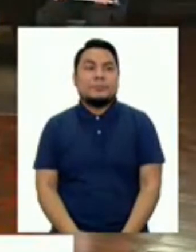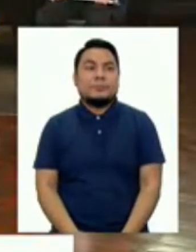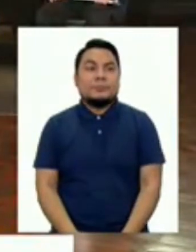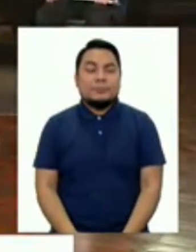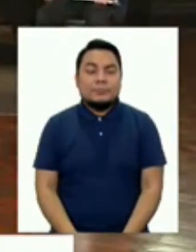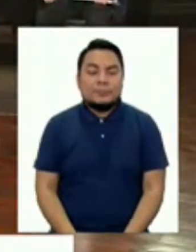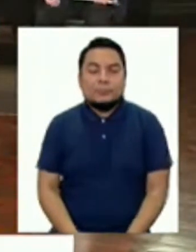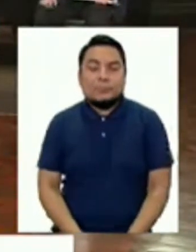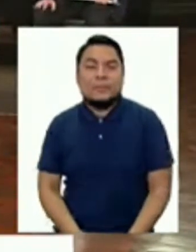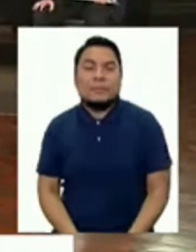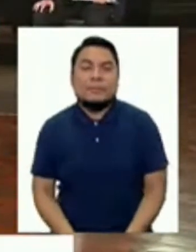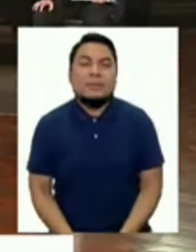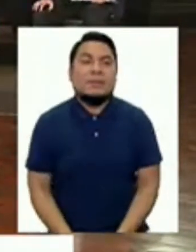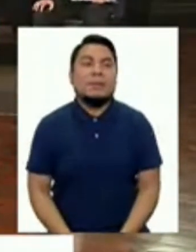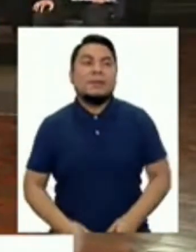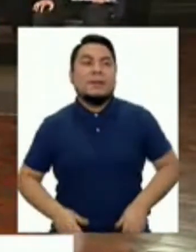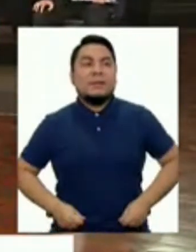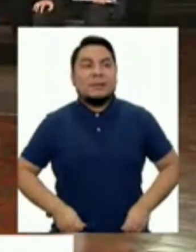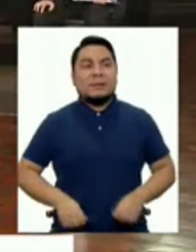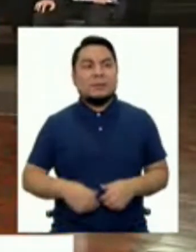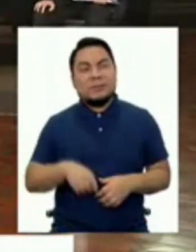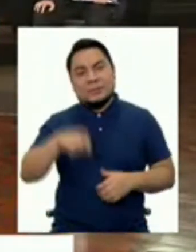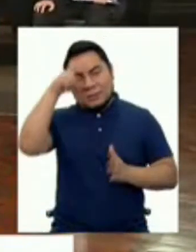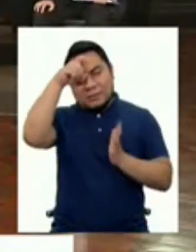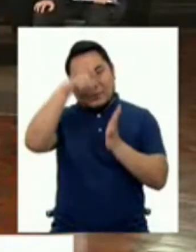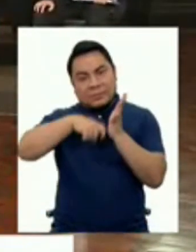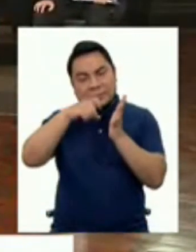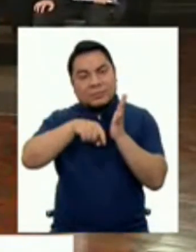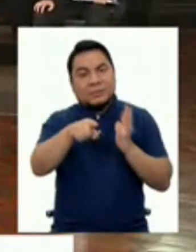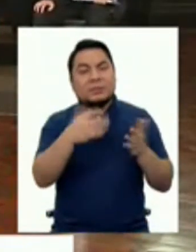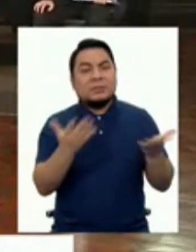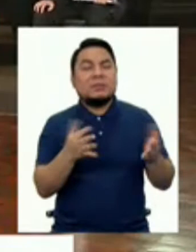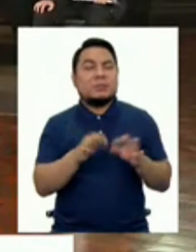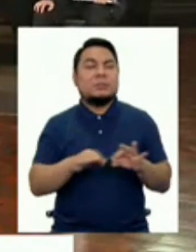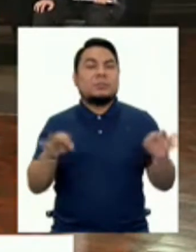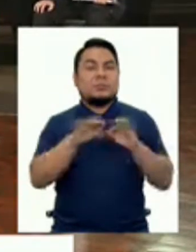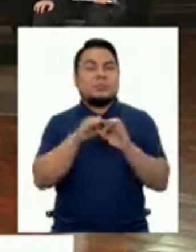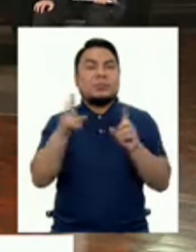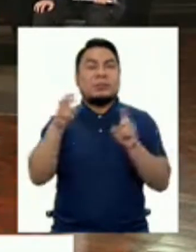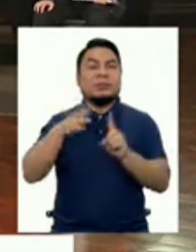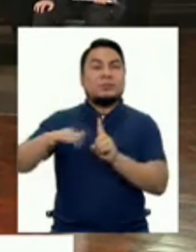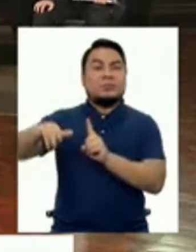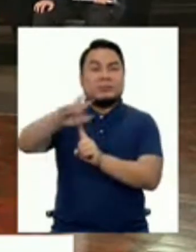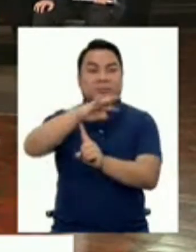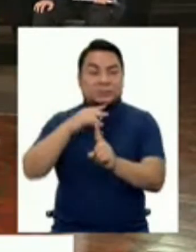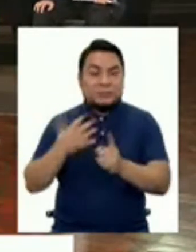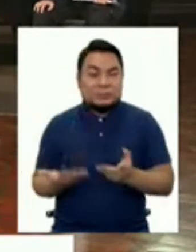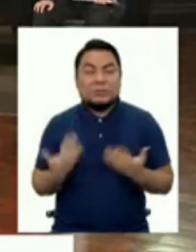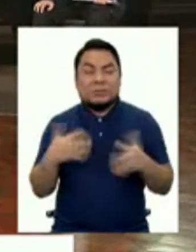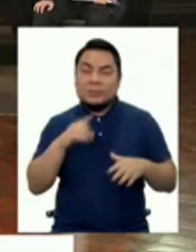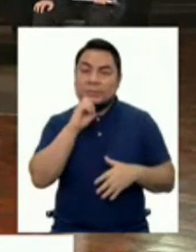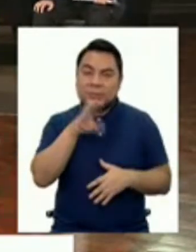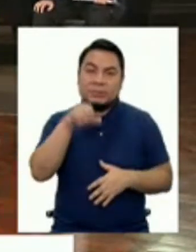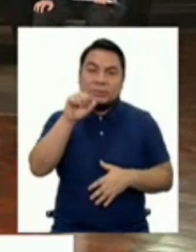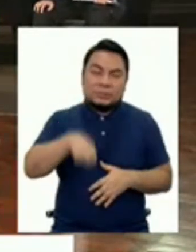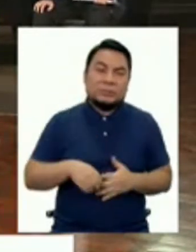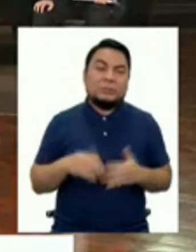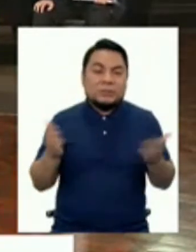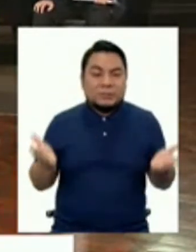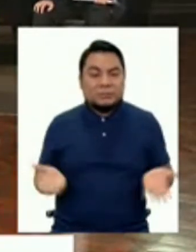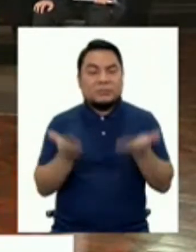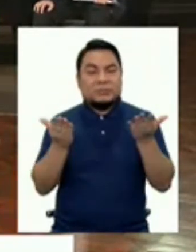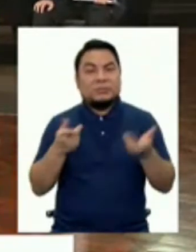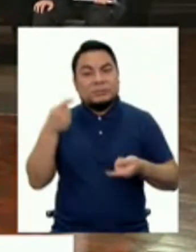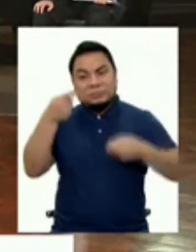Sobre el tema minero, también es siempre relevante el tema ambiental. Hemos dicho, ¿cómo no?, fomentar